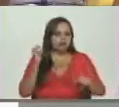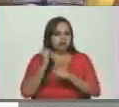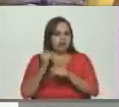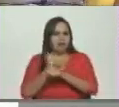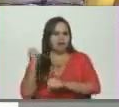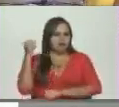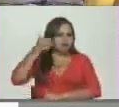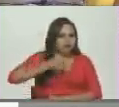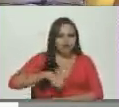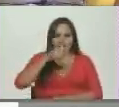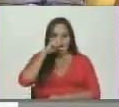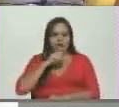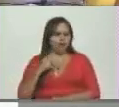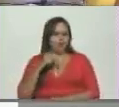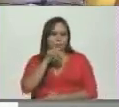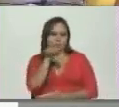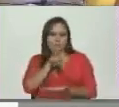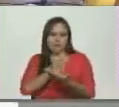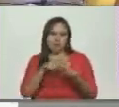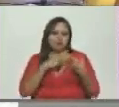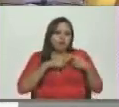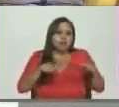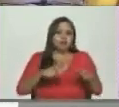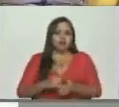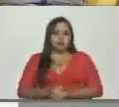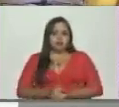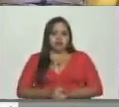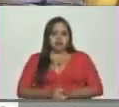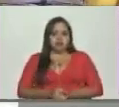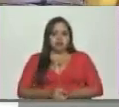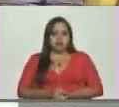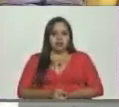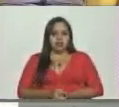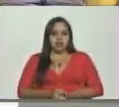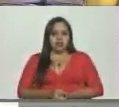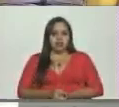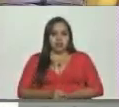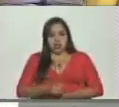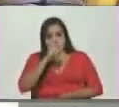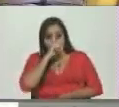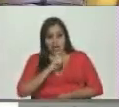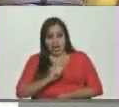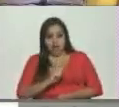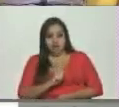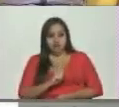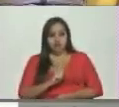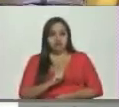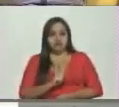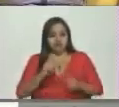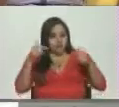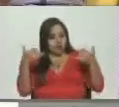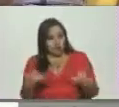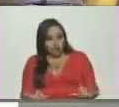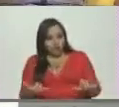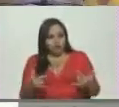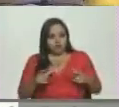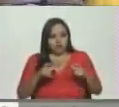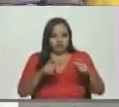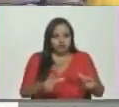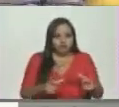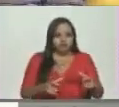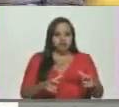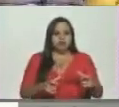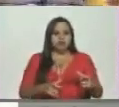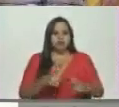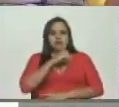todo el año. Pero precisamente esta producción de Francisco Pacheco y su pueblo, Mi Parranda Suena, pues viene